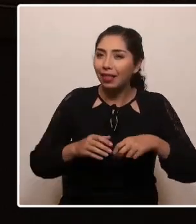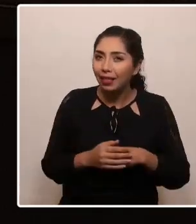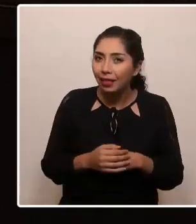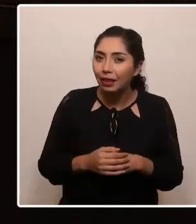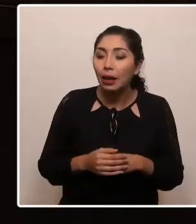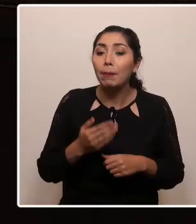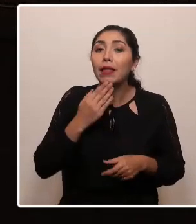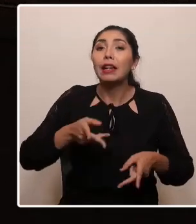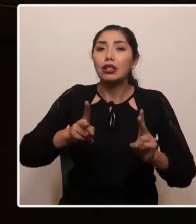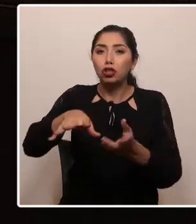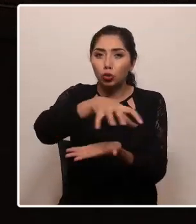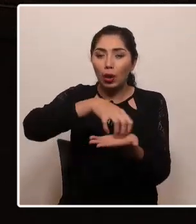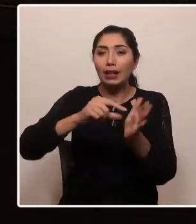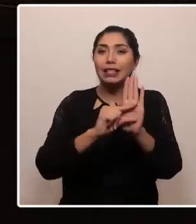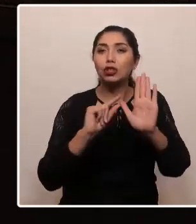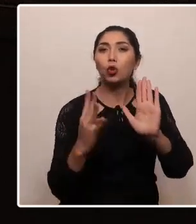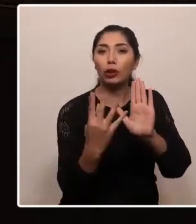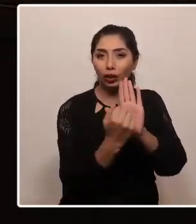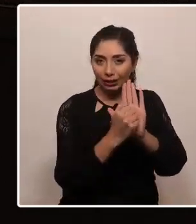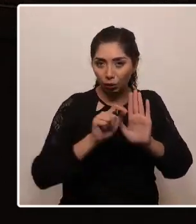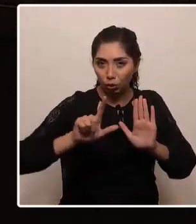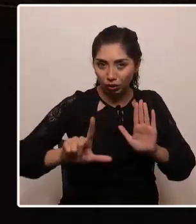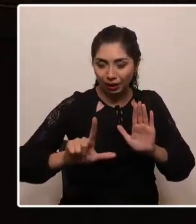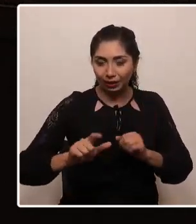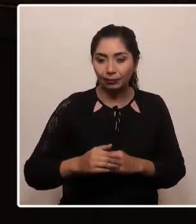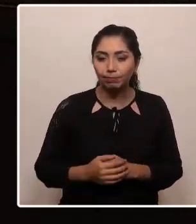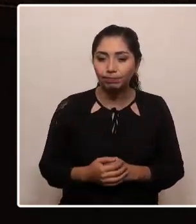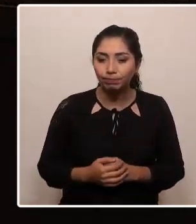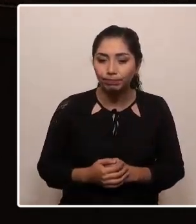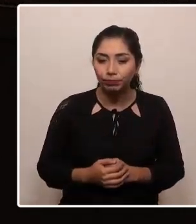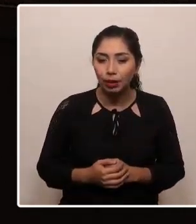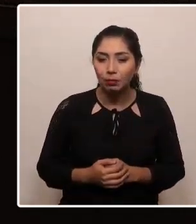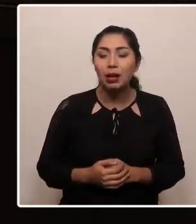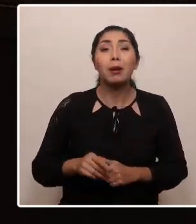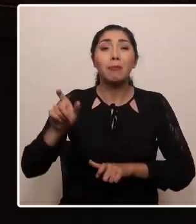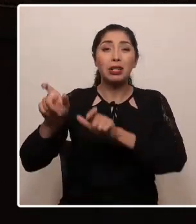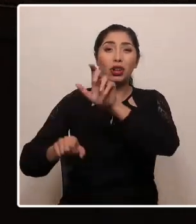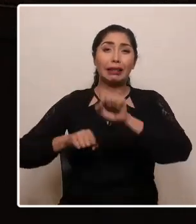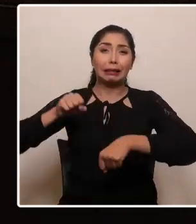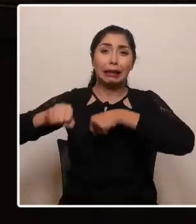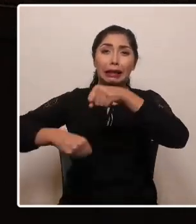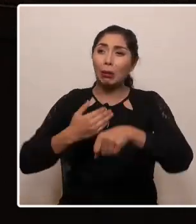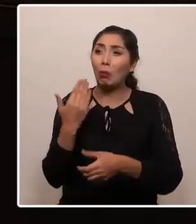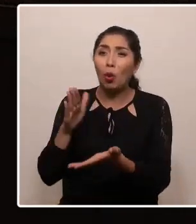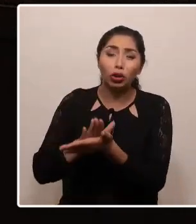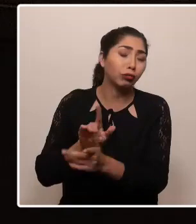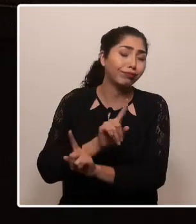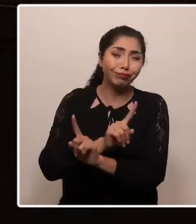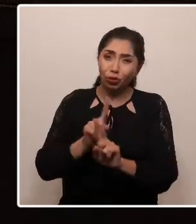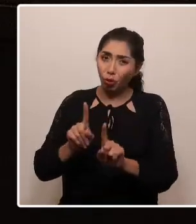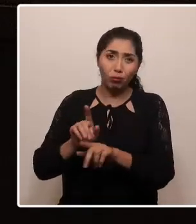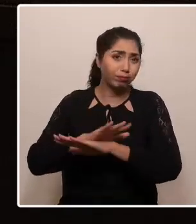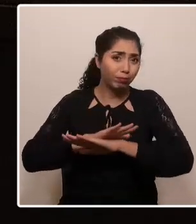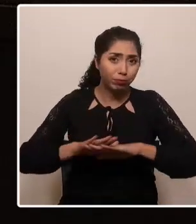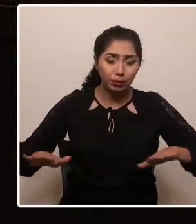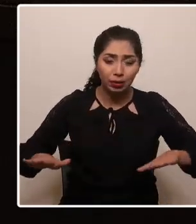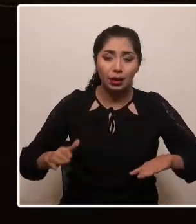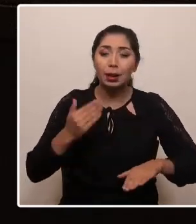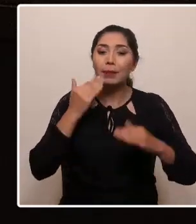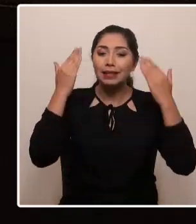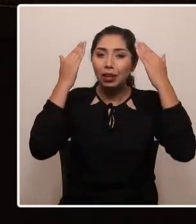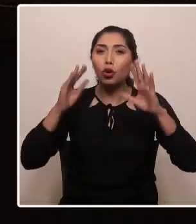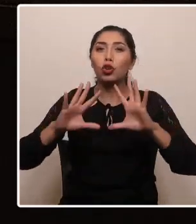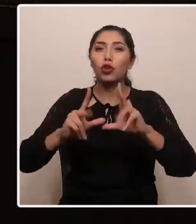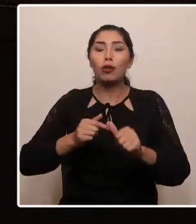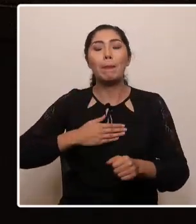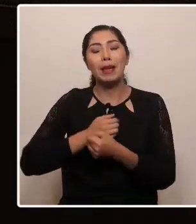el inciso cuarto del artículo 7, para que la consigna de no más ciclistas muertos se haga realidad. Y también saludar al club de mis amores, Colo Colo,